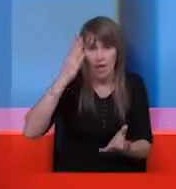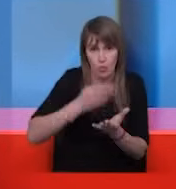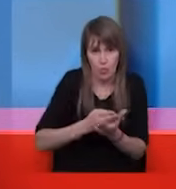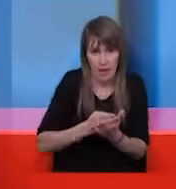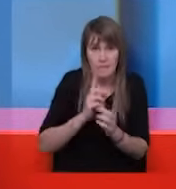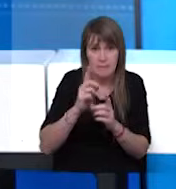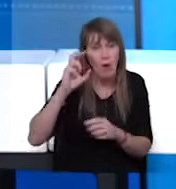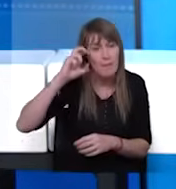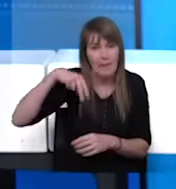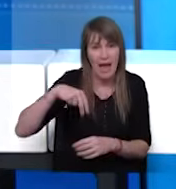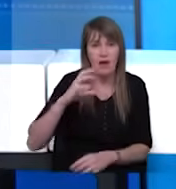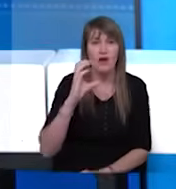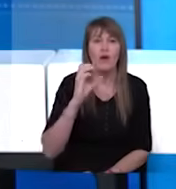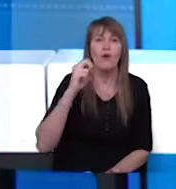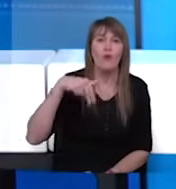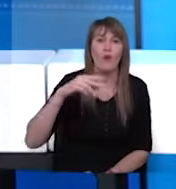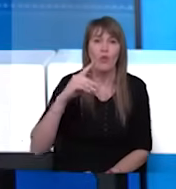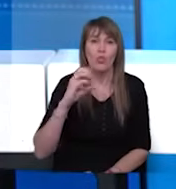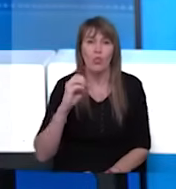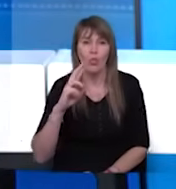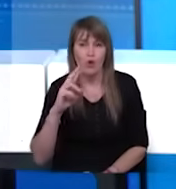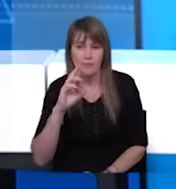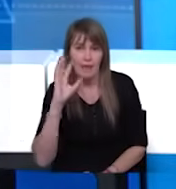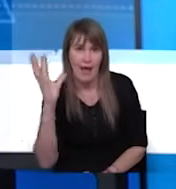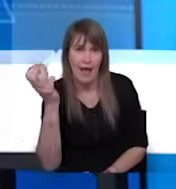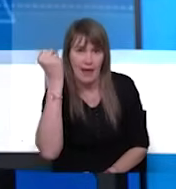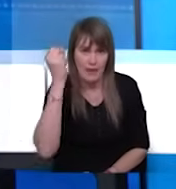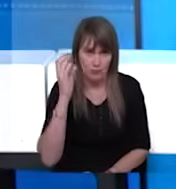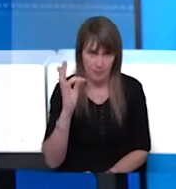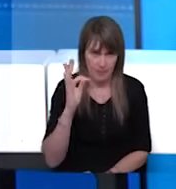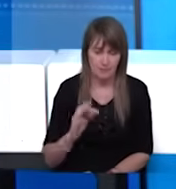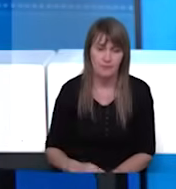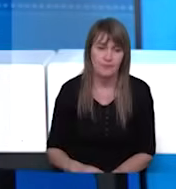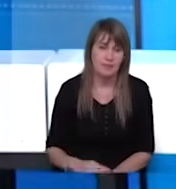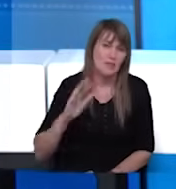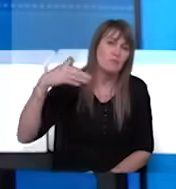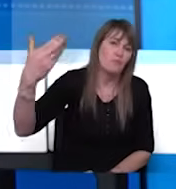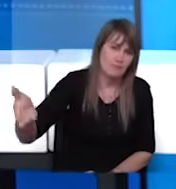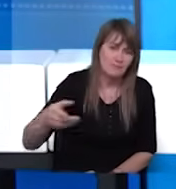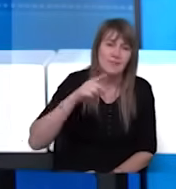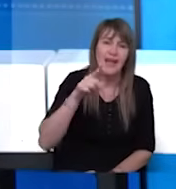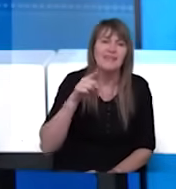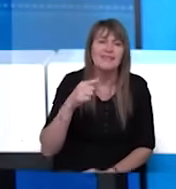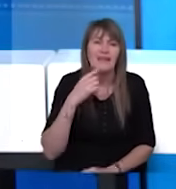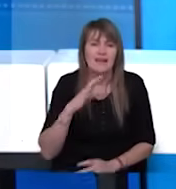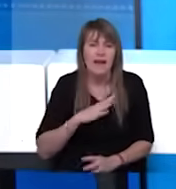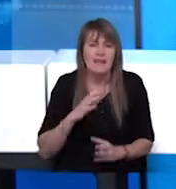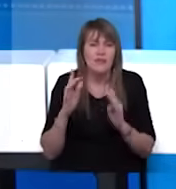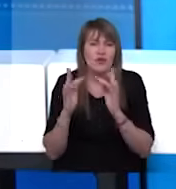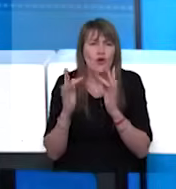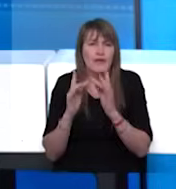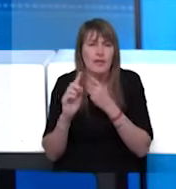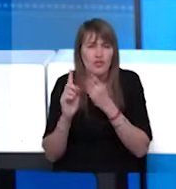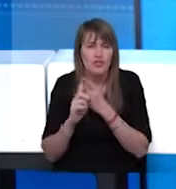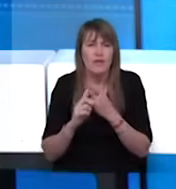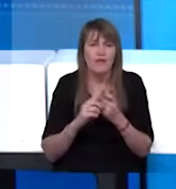Cóndor, ¿no? Ahí está. Ahora vamos a escuchar el próximo audio. Acá, en este audio, Antonio, también se refleja la conexión que hay con Argentina,